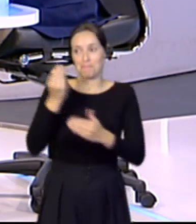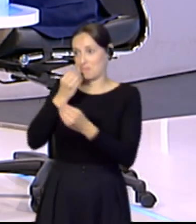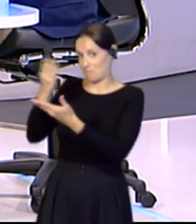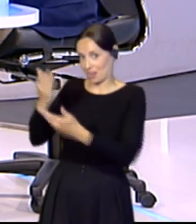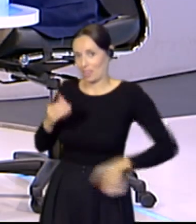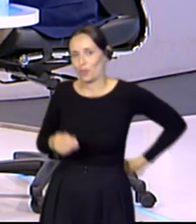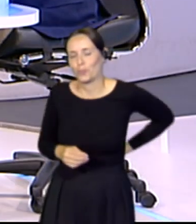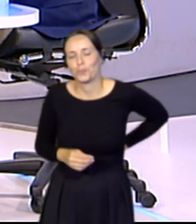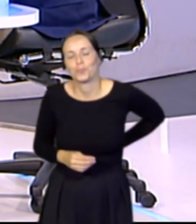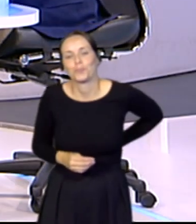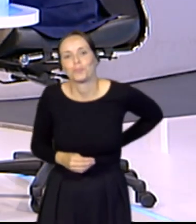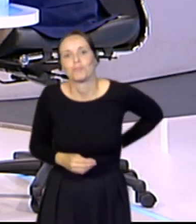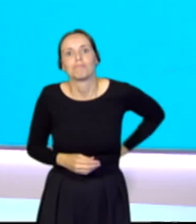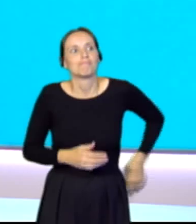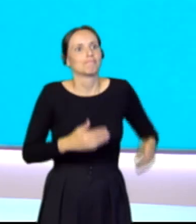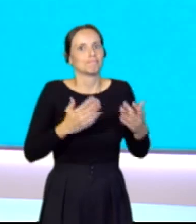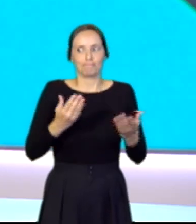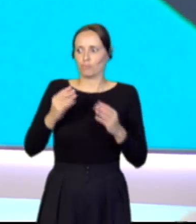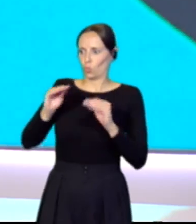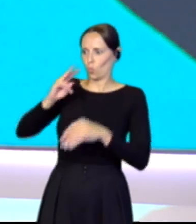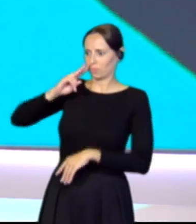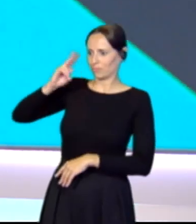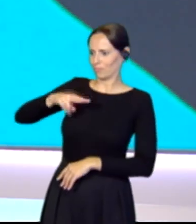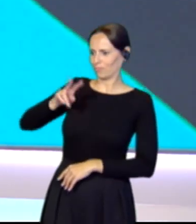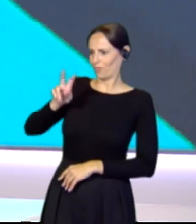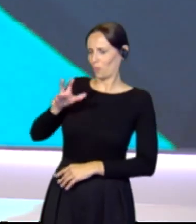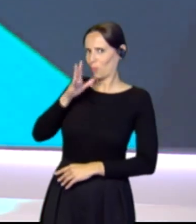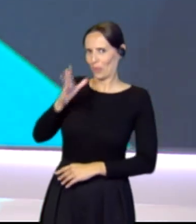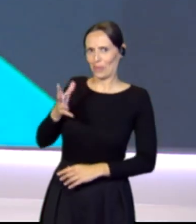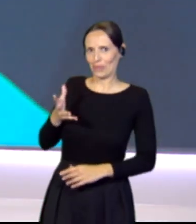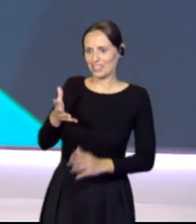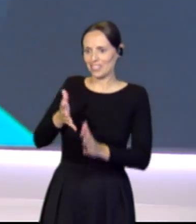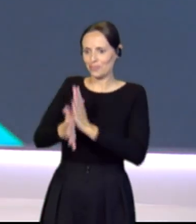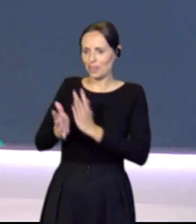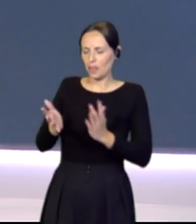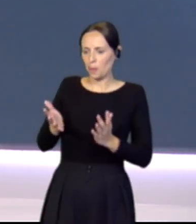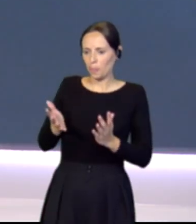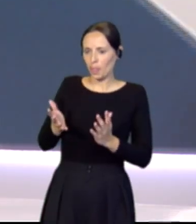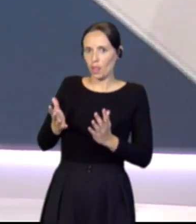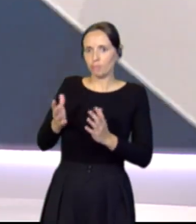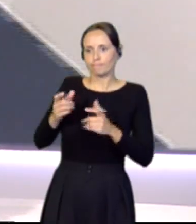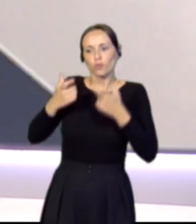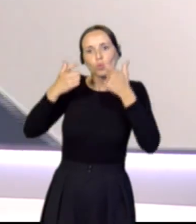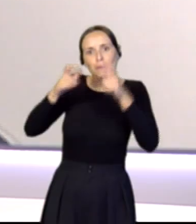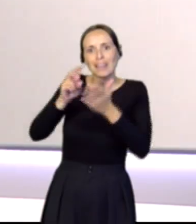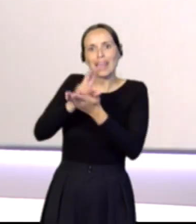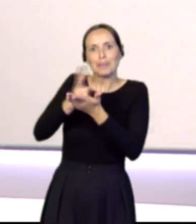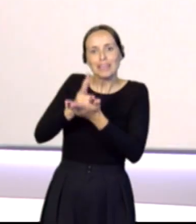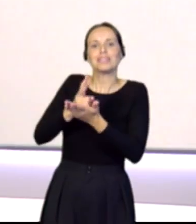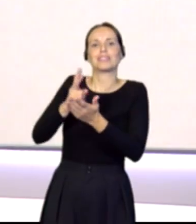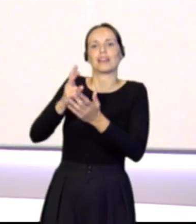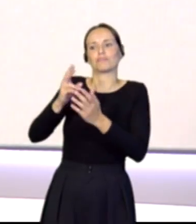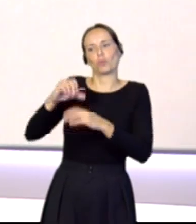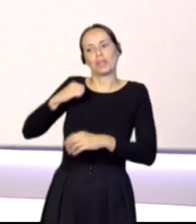Bueno, ¿por qué le ha valido ese reconocimiento? ¿Por qué funciona tan bien la unidad de epilepsia del Hospital Universitario